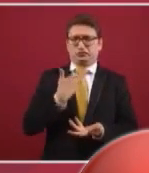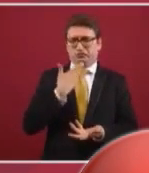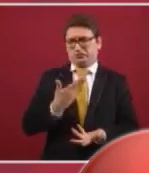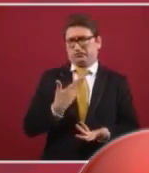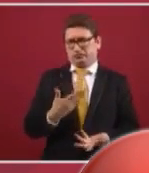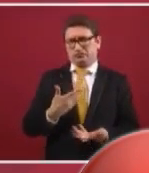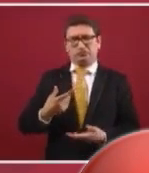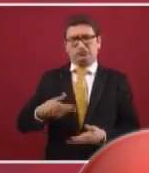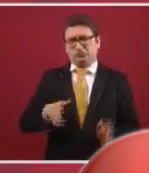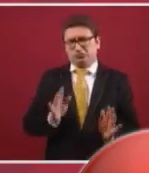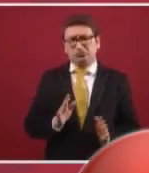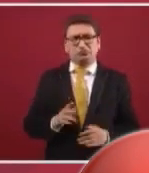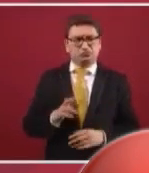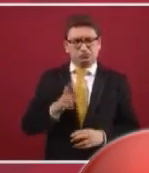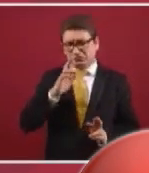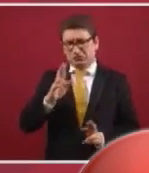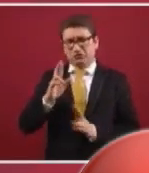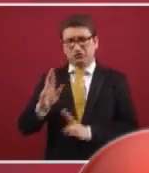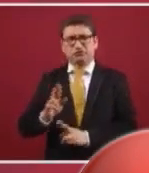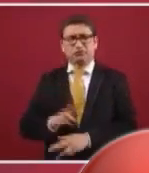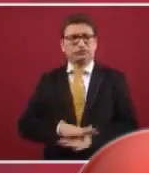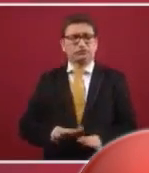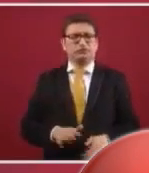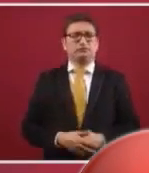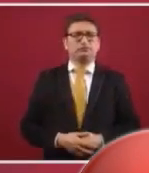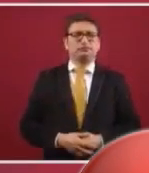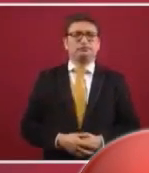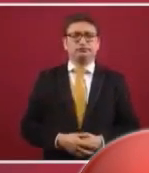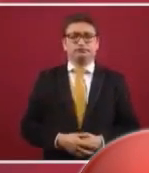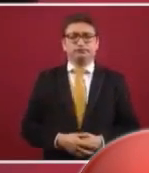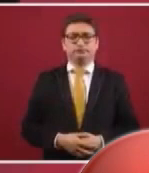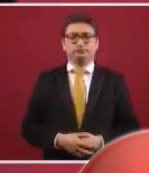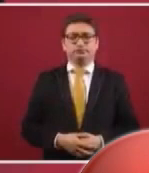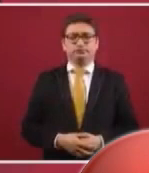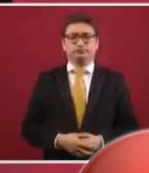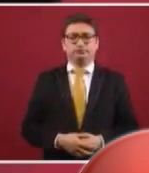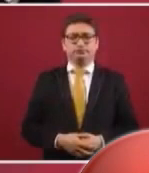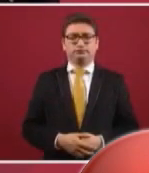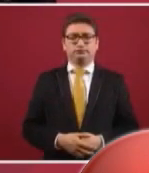que garantizar siempre,